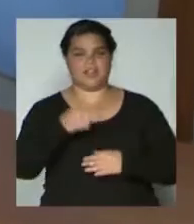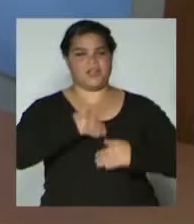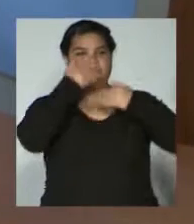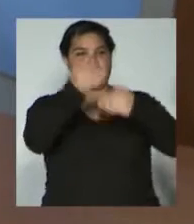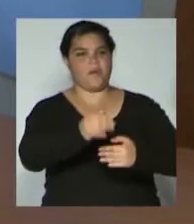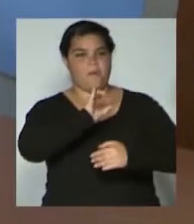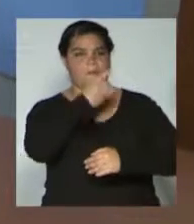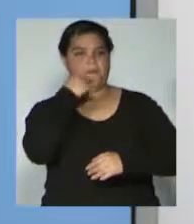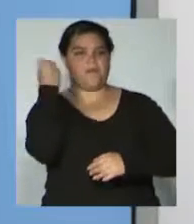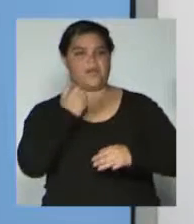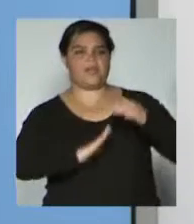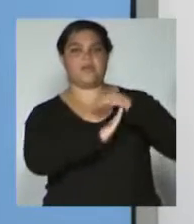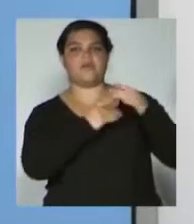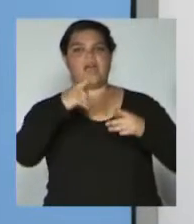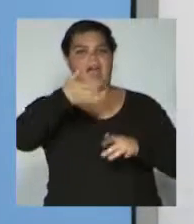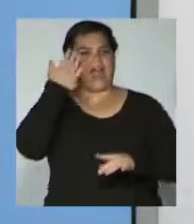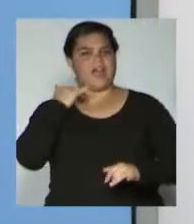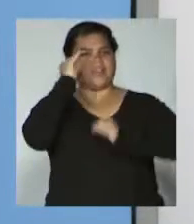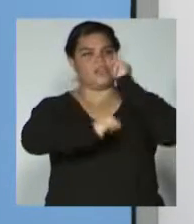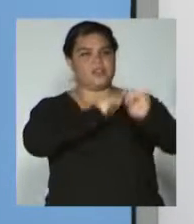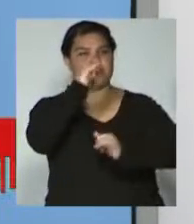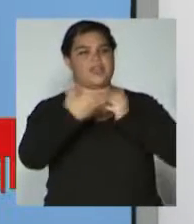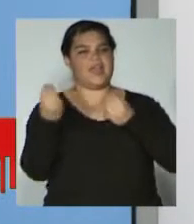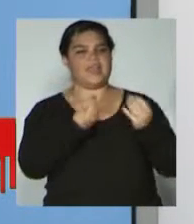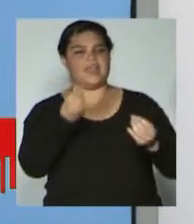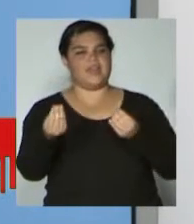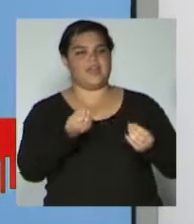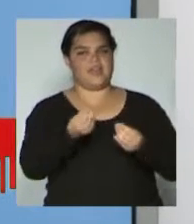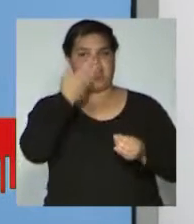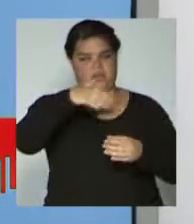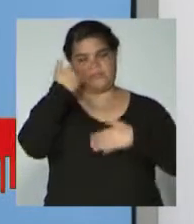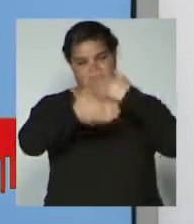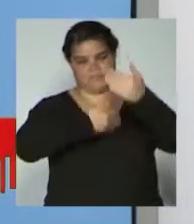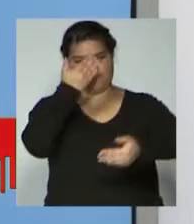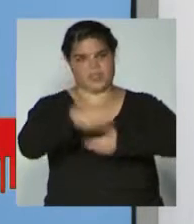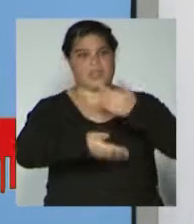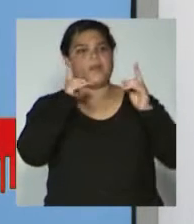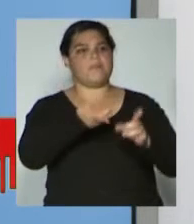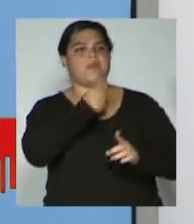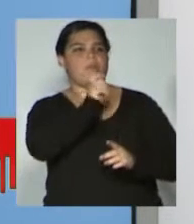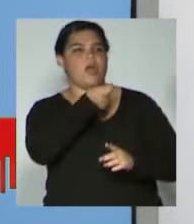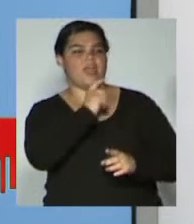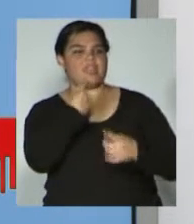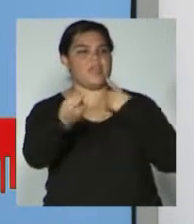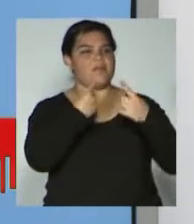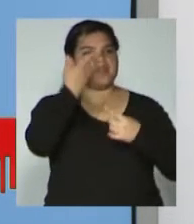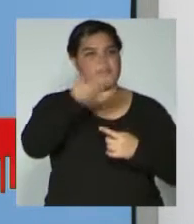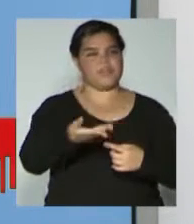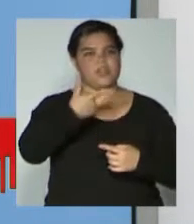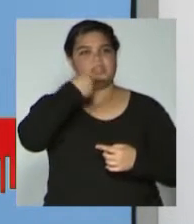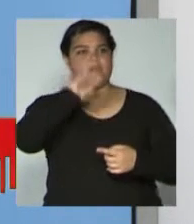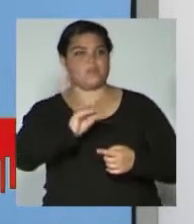Continuamos en Panorama U, edición central, lo anticipábamos al principio del programa. Continuamos con este ciclo de entrevistas a candidatos a diputados